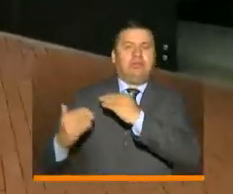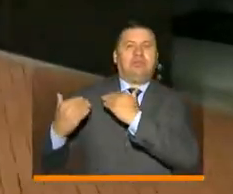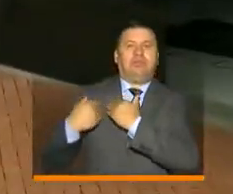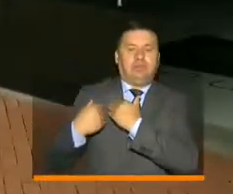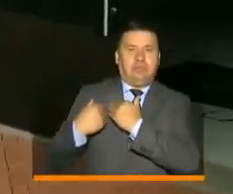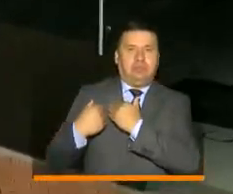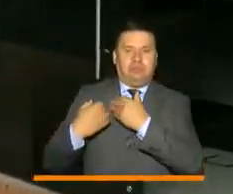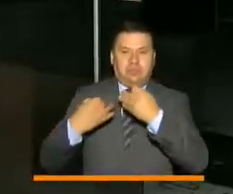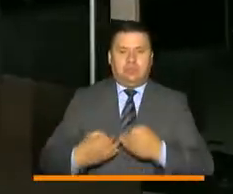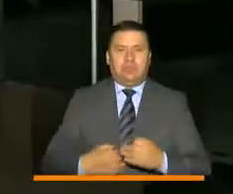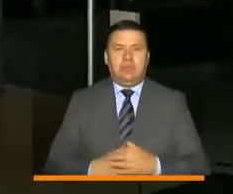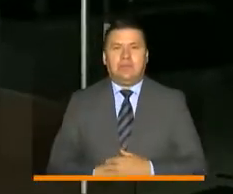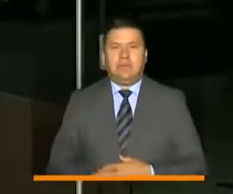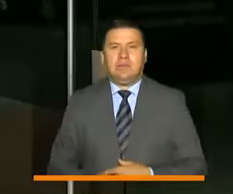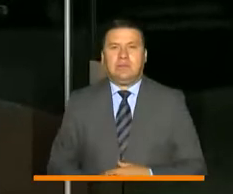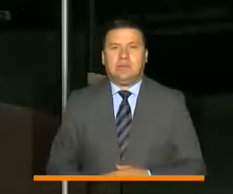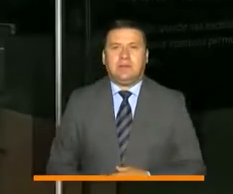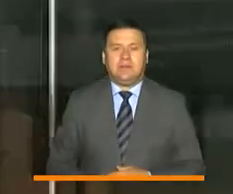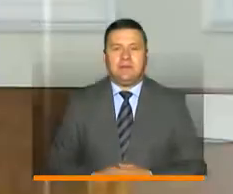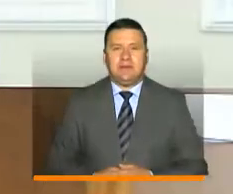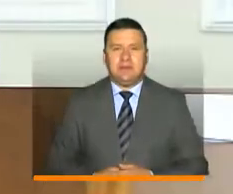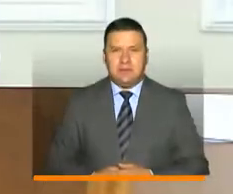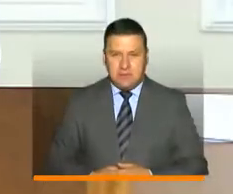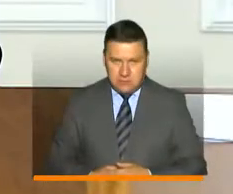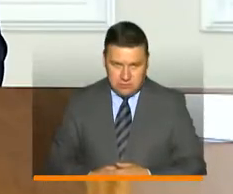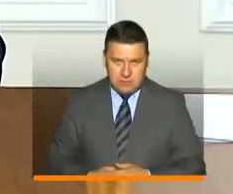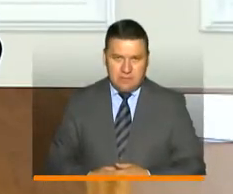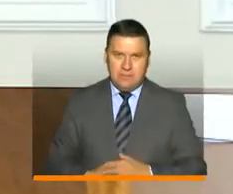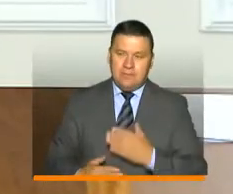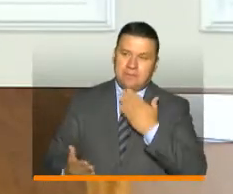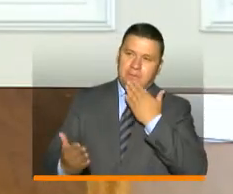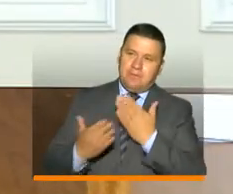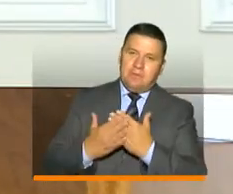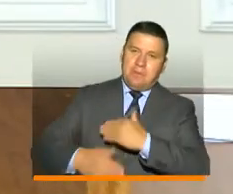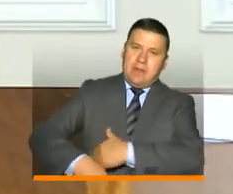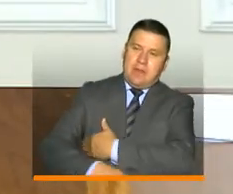responsabilidad y seguridad. Gracias, ministra María Victoria.